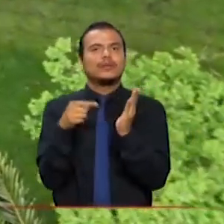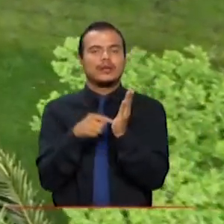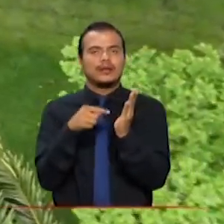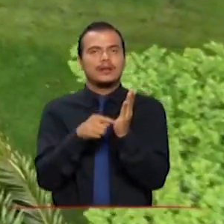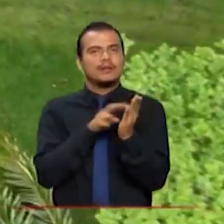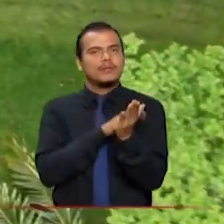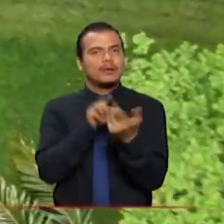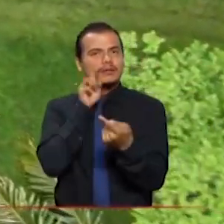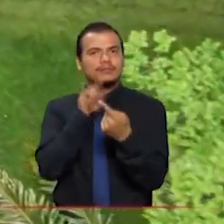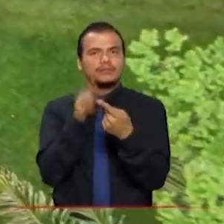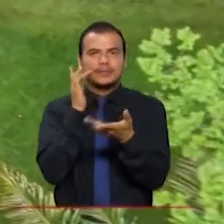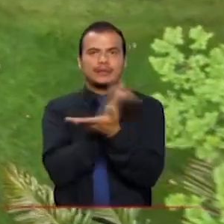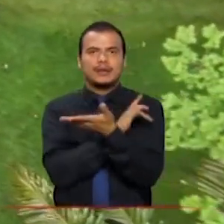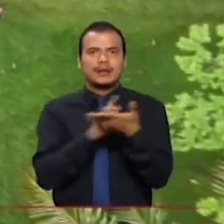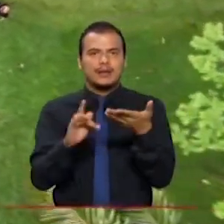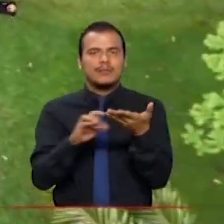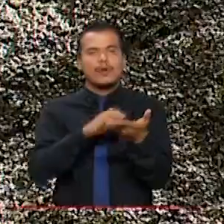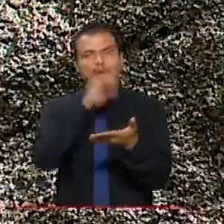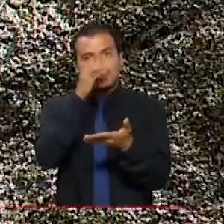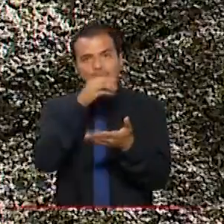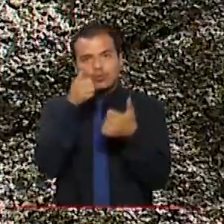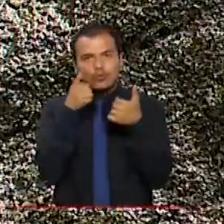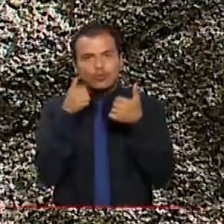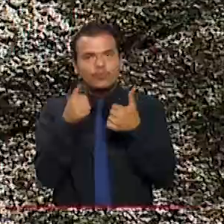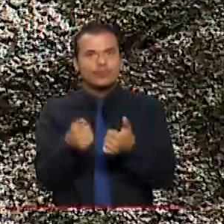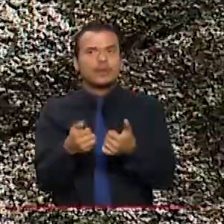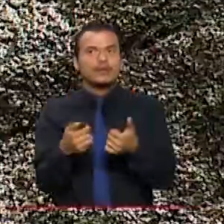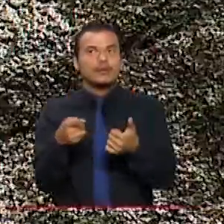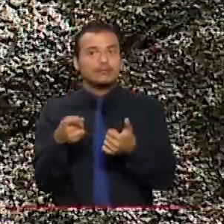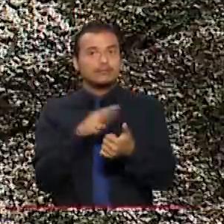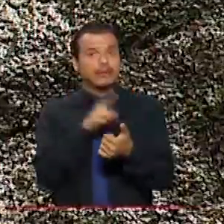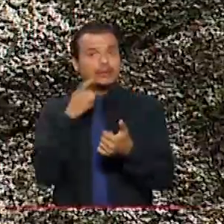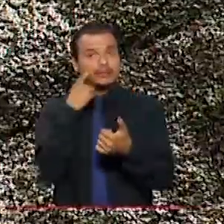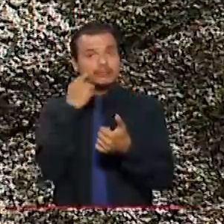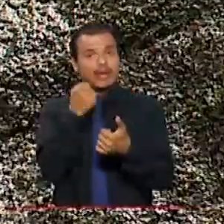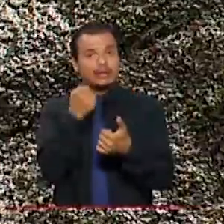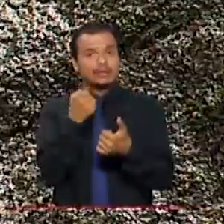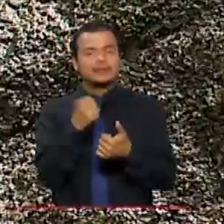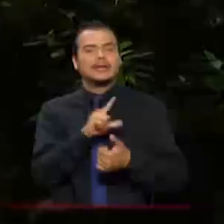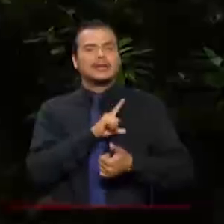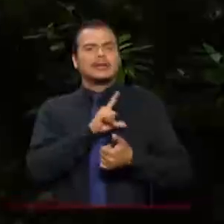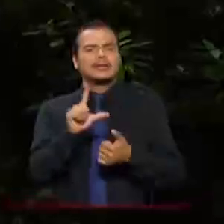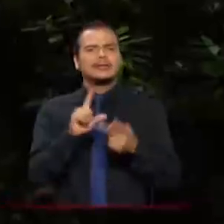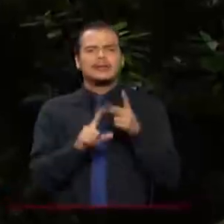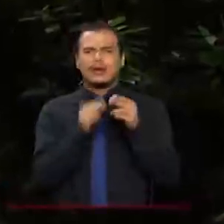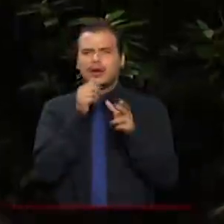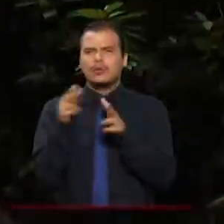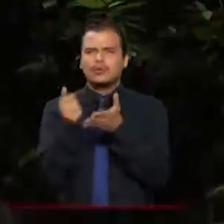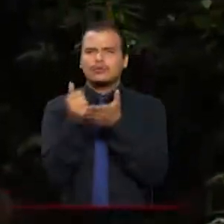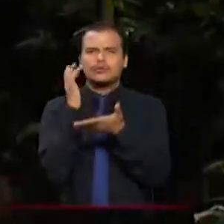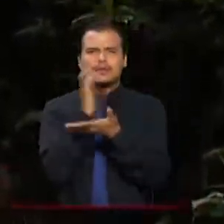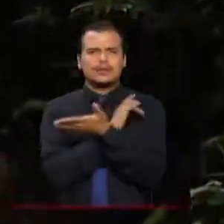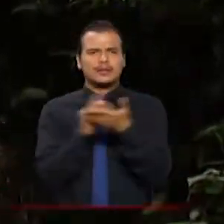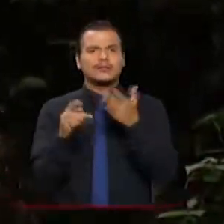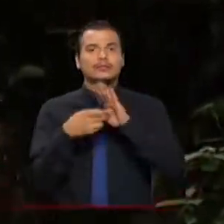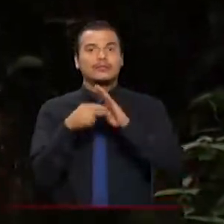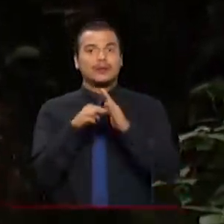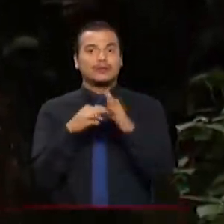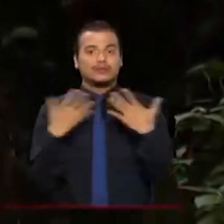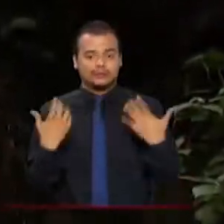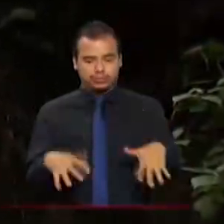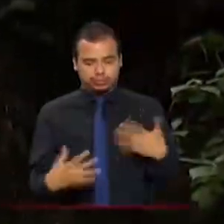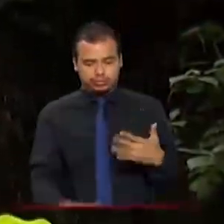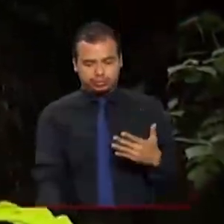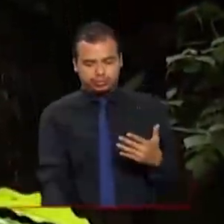empresas en la búsqueda del carbono neutralidad y la restauración de cuencas hidrográficas, han colocado a la región fuera de las